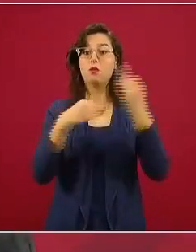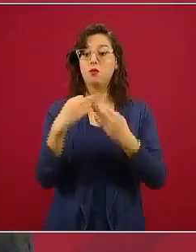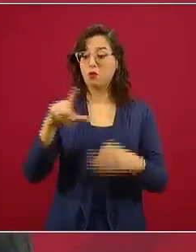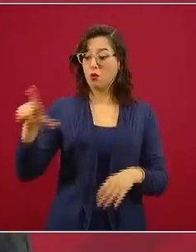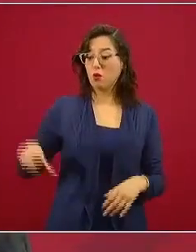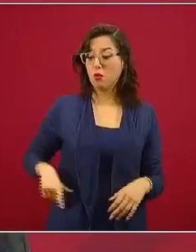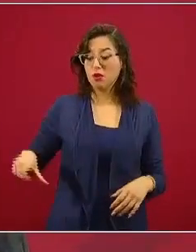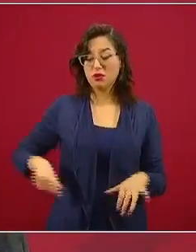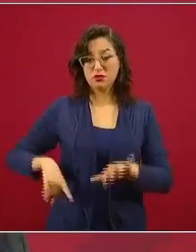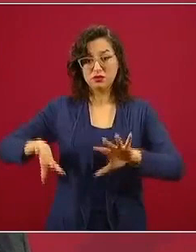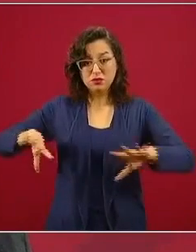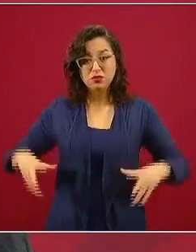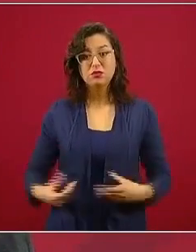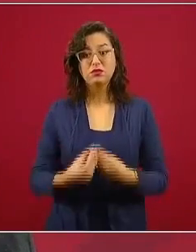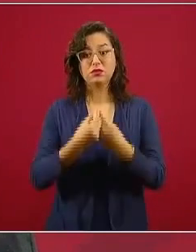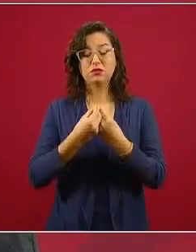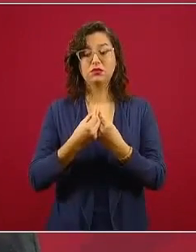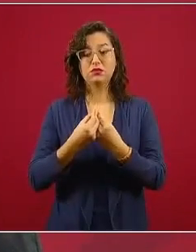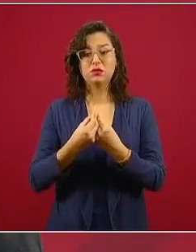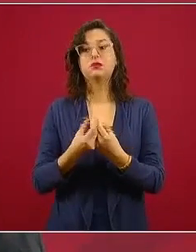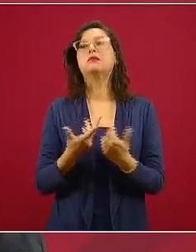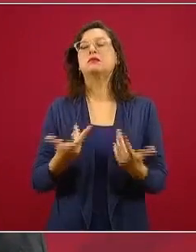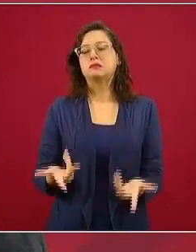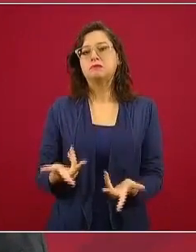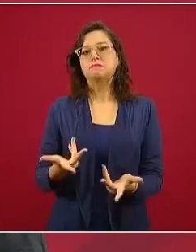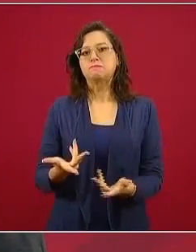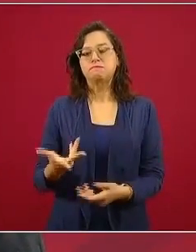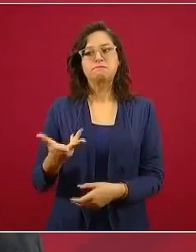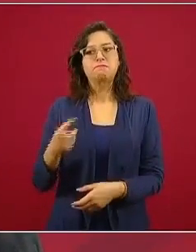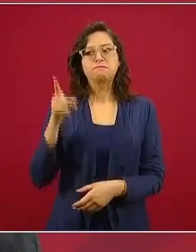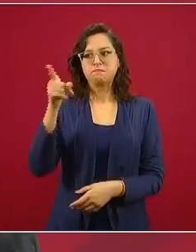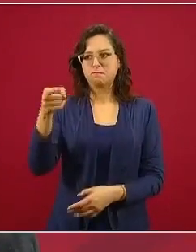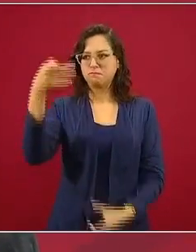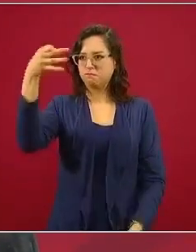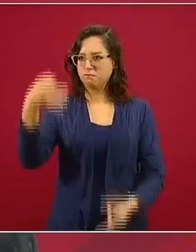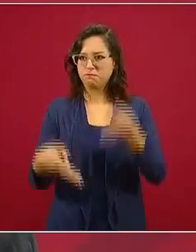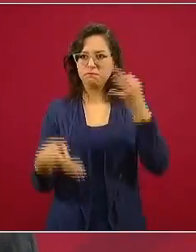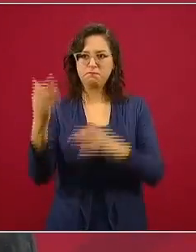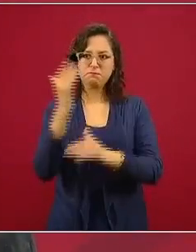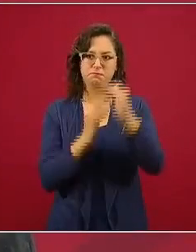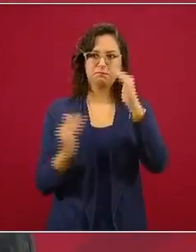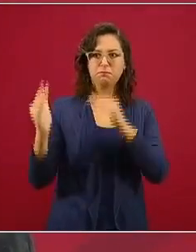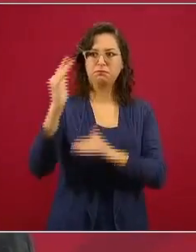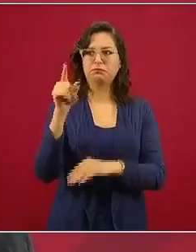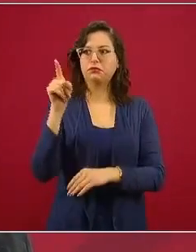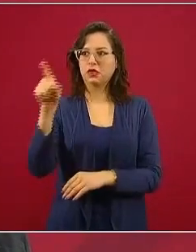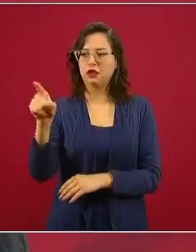al fiscal por esta decisión.